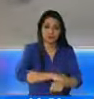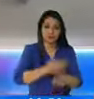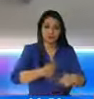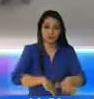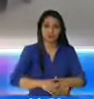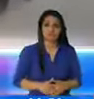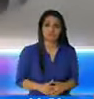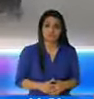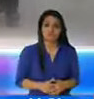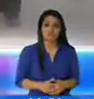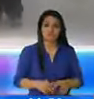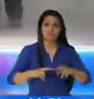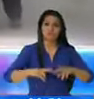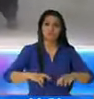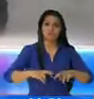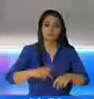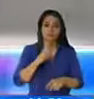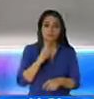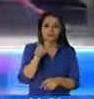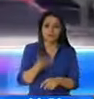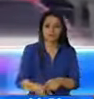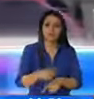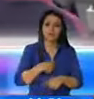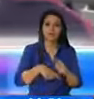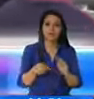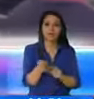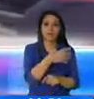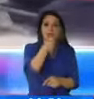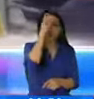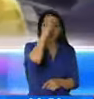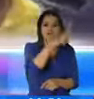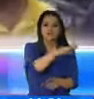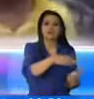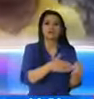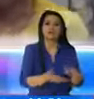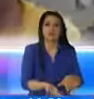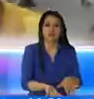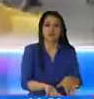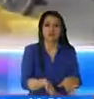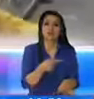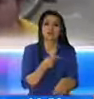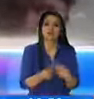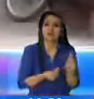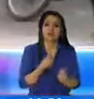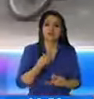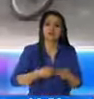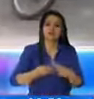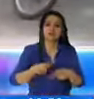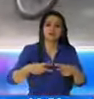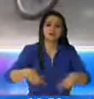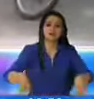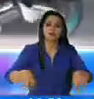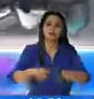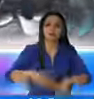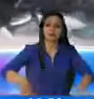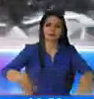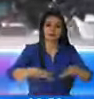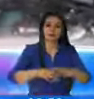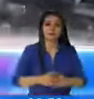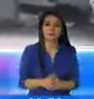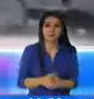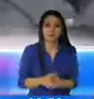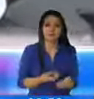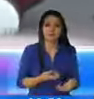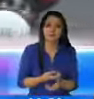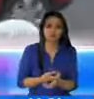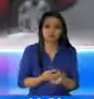primeras investigaciones, uno de los heridos falleció en el hospital Verde y Ceballos y se dedicaba a la venta de muebles en triciclo. Bomberos,